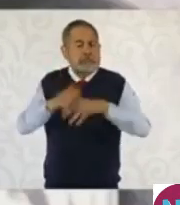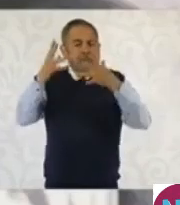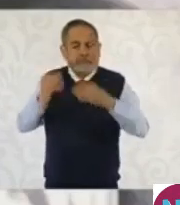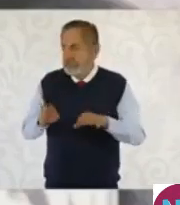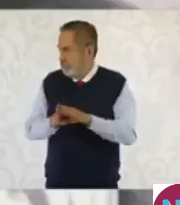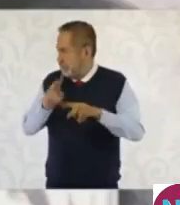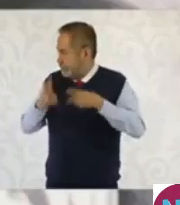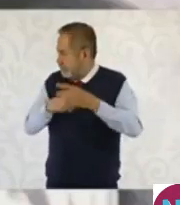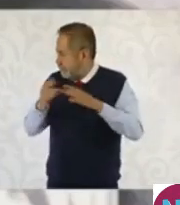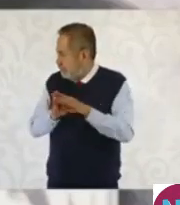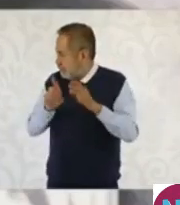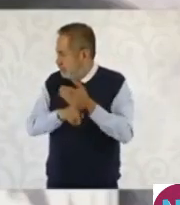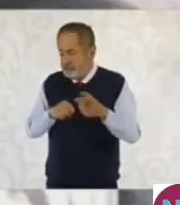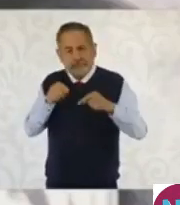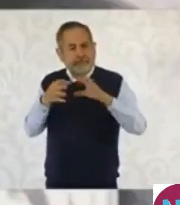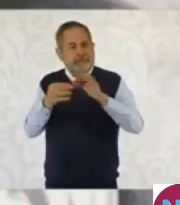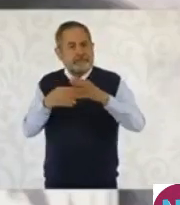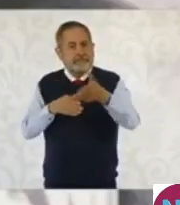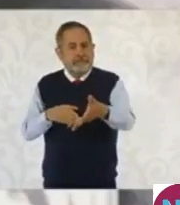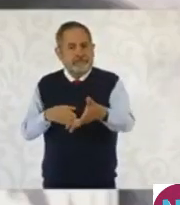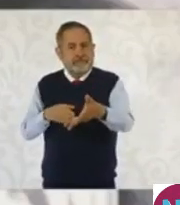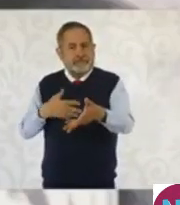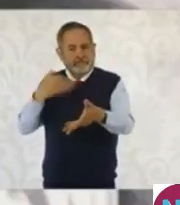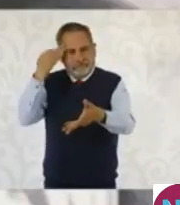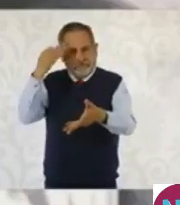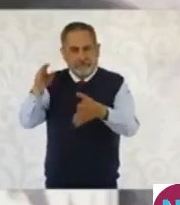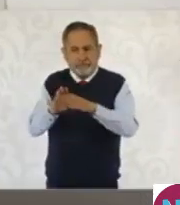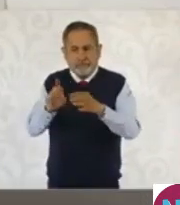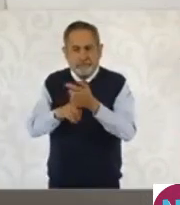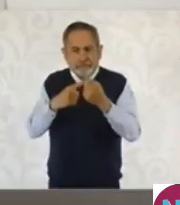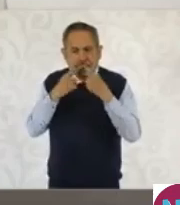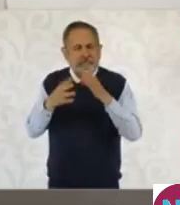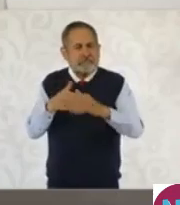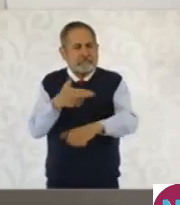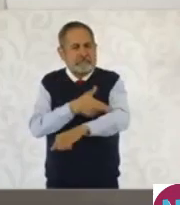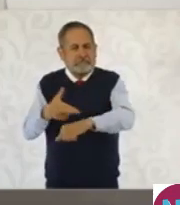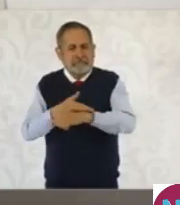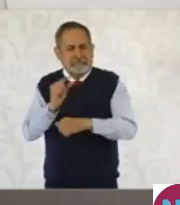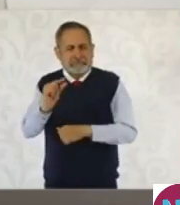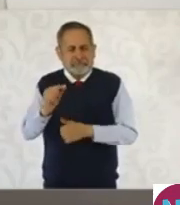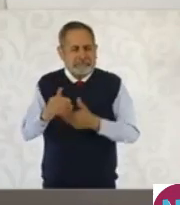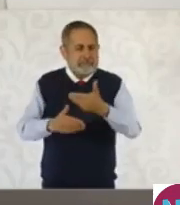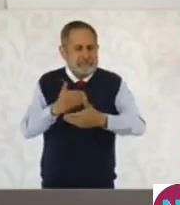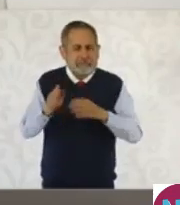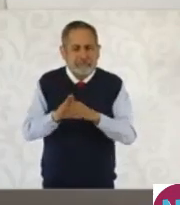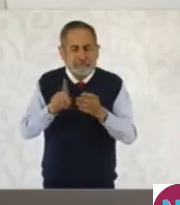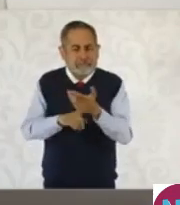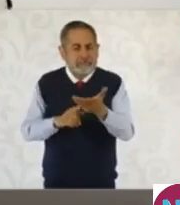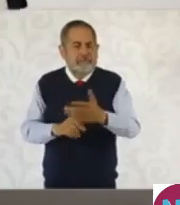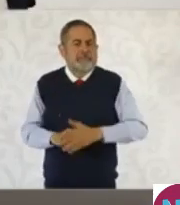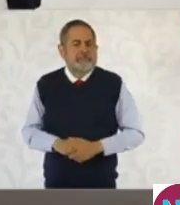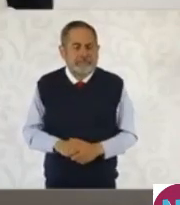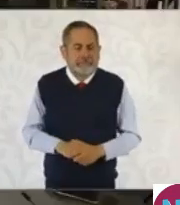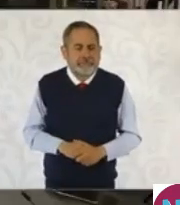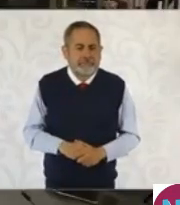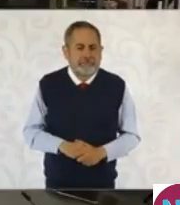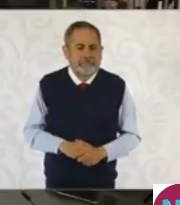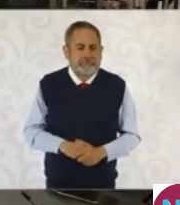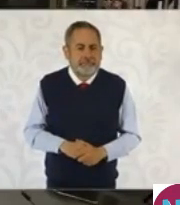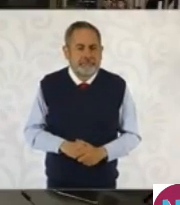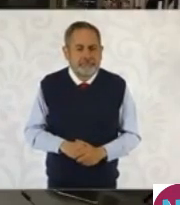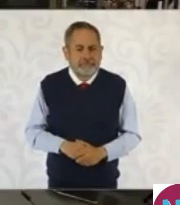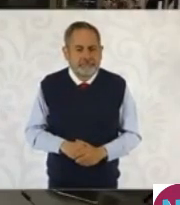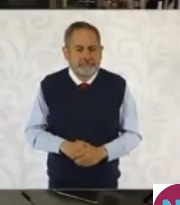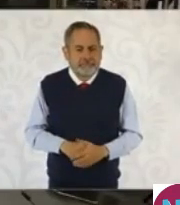intervenciones quirúrgicas en un lapso muy breve. Muchas gracias, Presidenta. Con permiso.